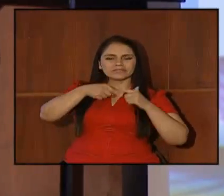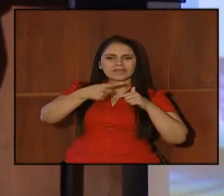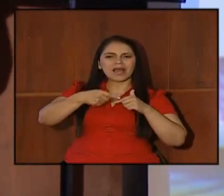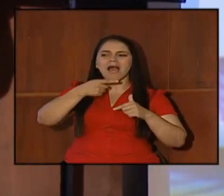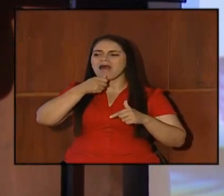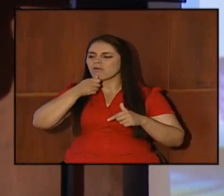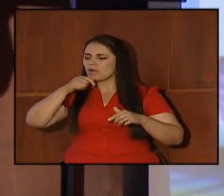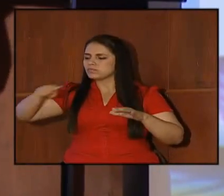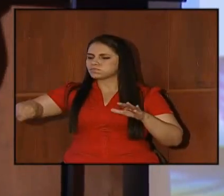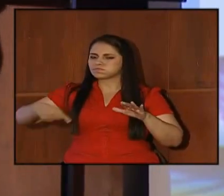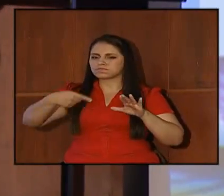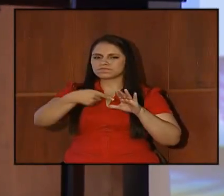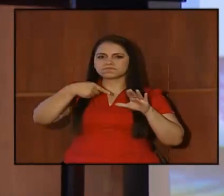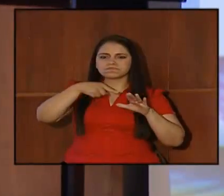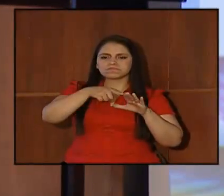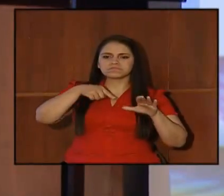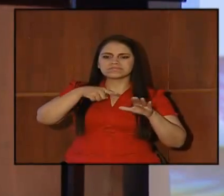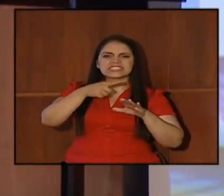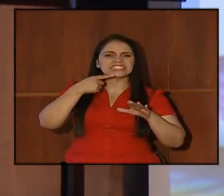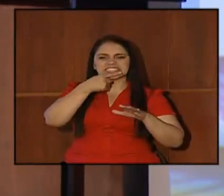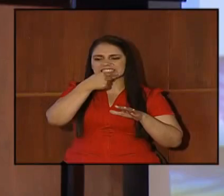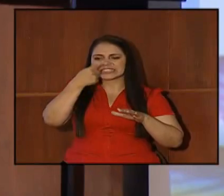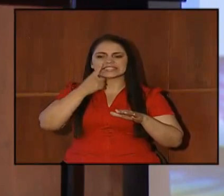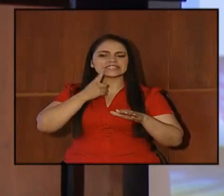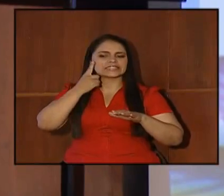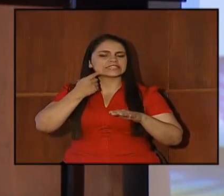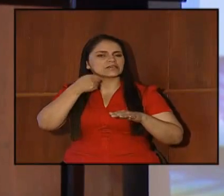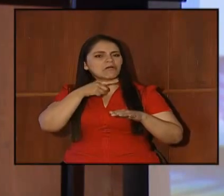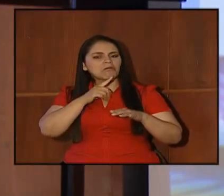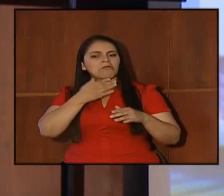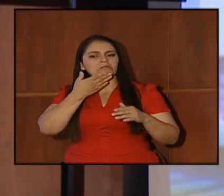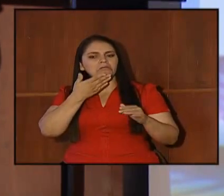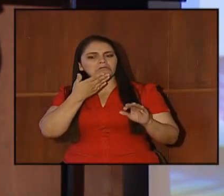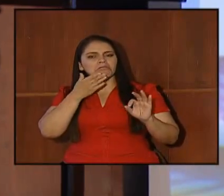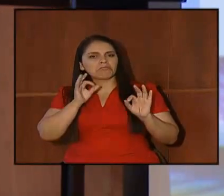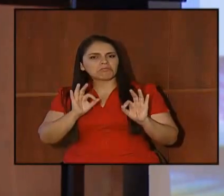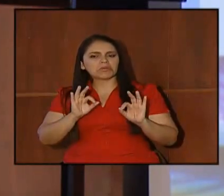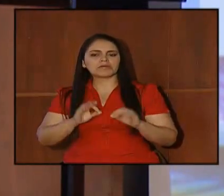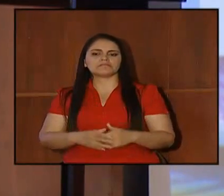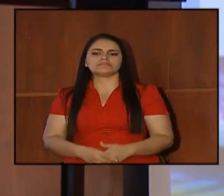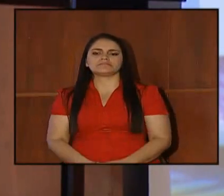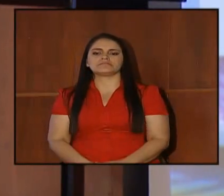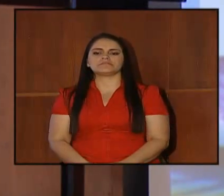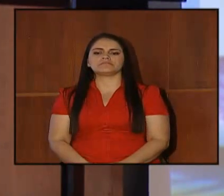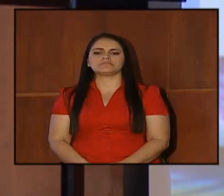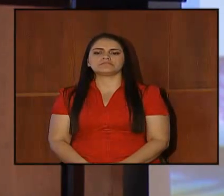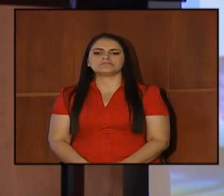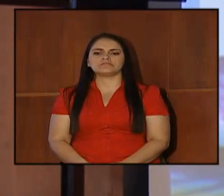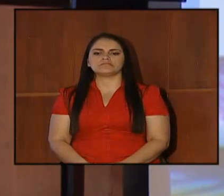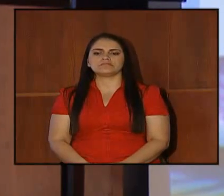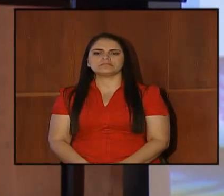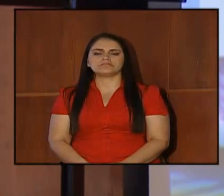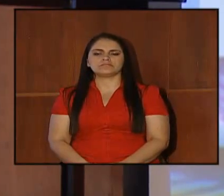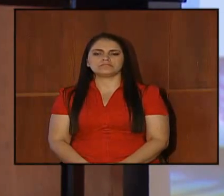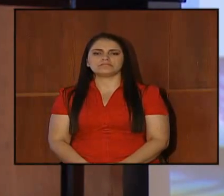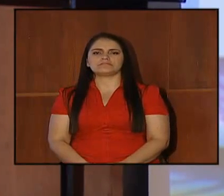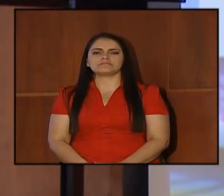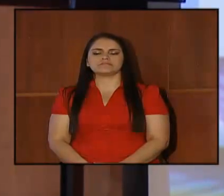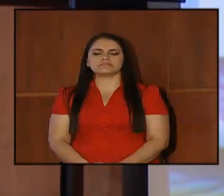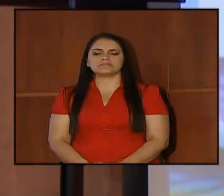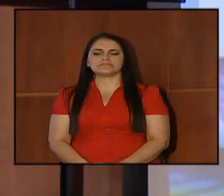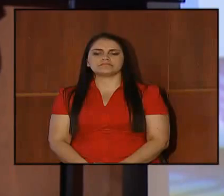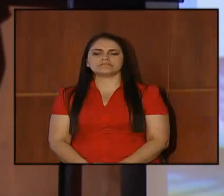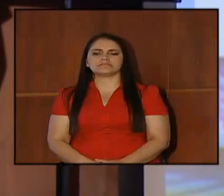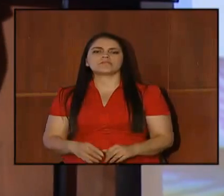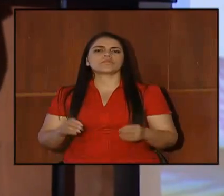con agua. Si puede morder, entonces envolvemos la gasa en el cabello en el mango de una cuchara y con eso le limpiaríamos la boca,